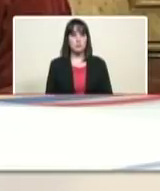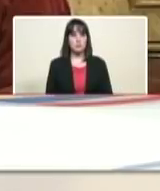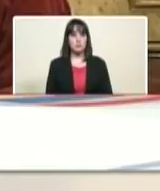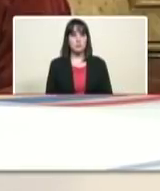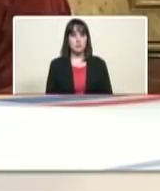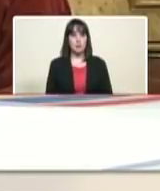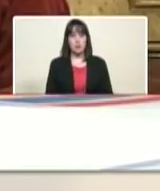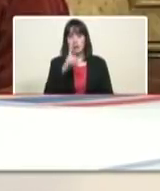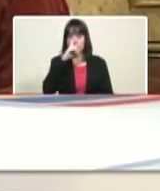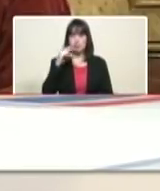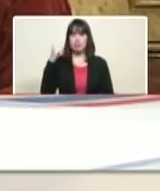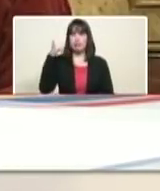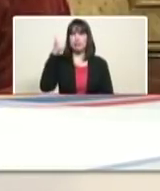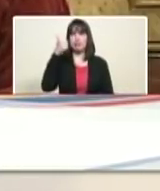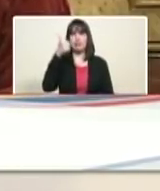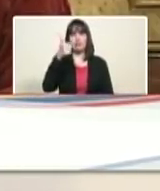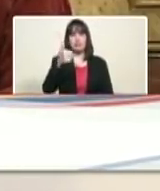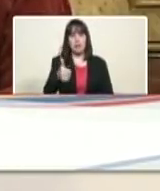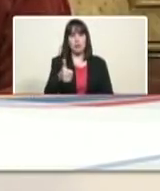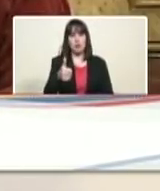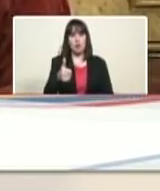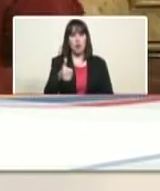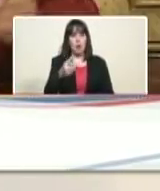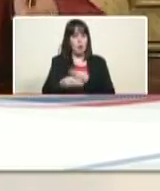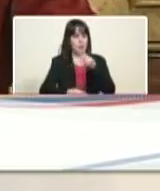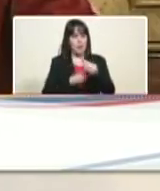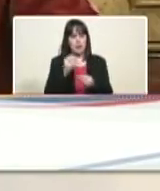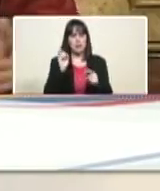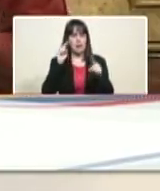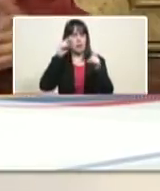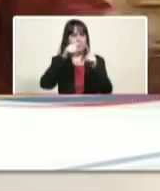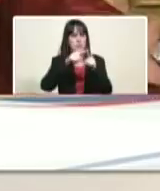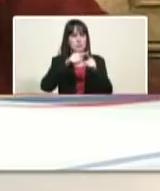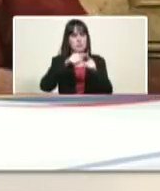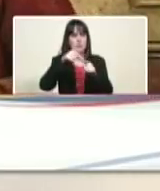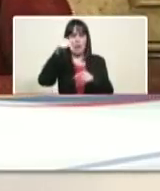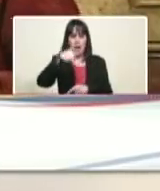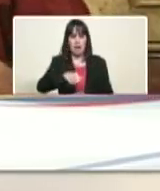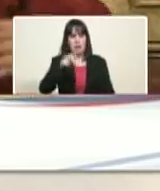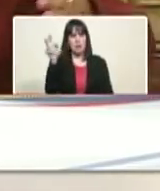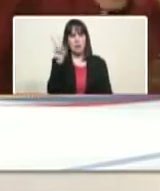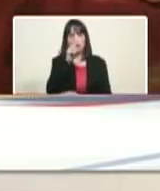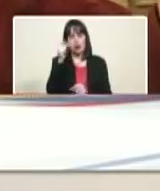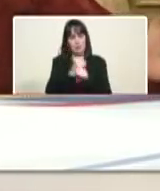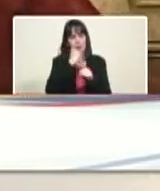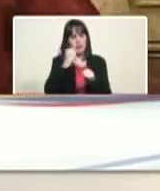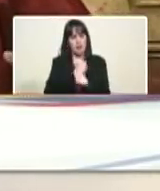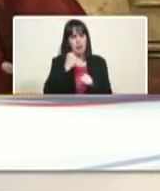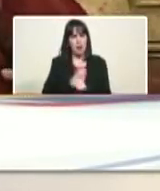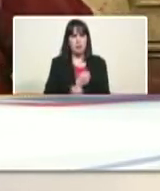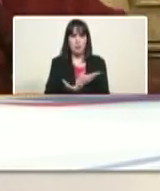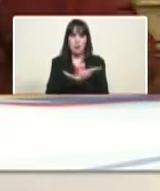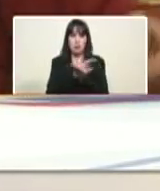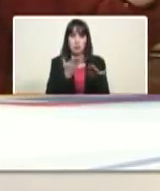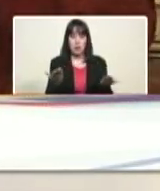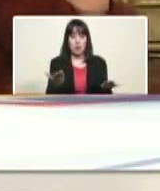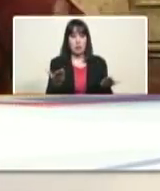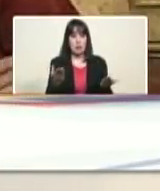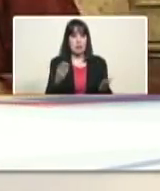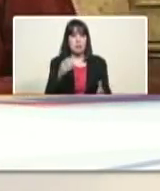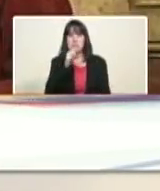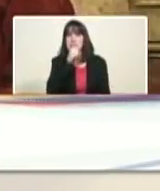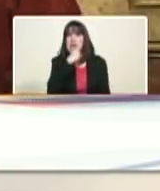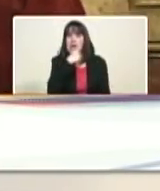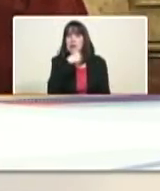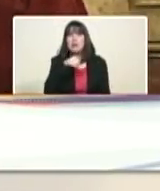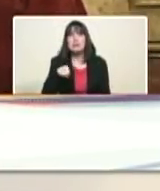son muchos años que quedan para cumplir la misión que me toca cumplir en la tierra, aquí, en esta patria. Y la misión que nos toca,